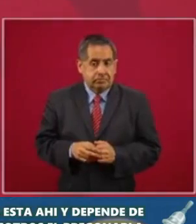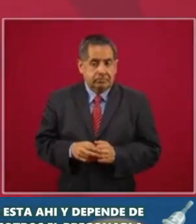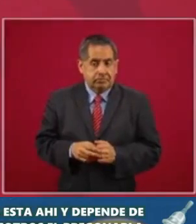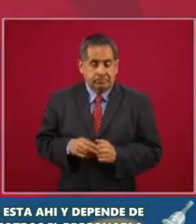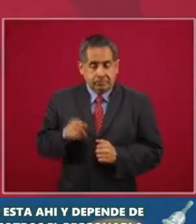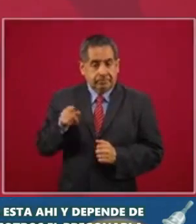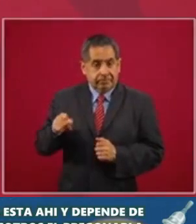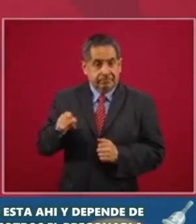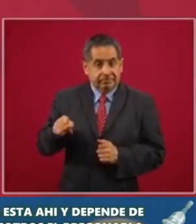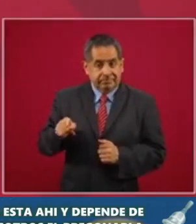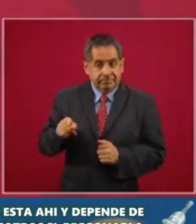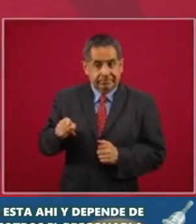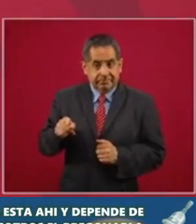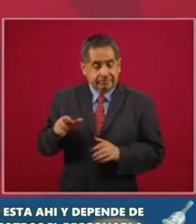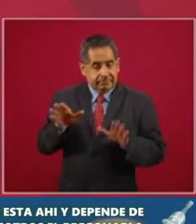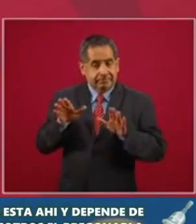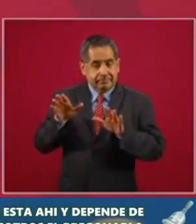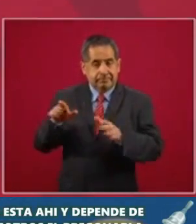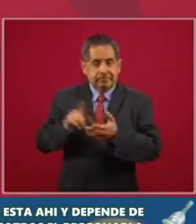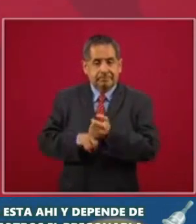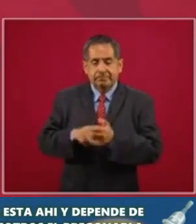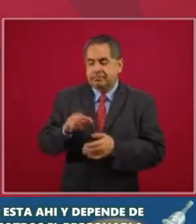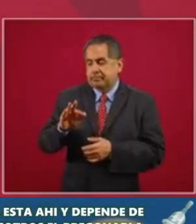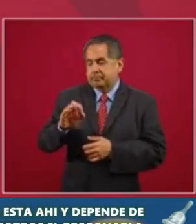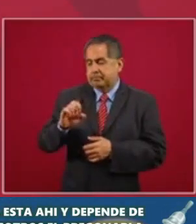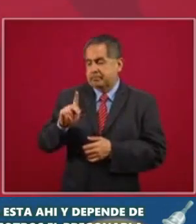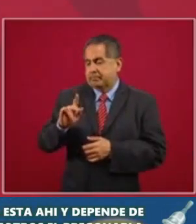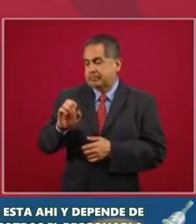el Felipe Ángeles